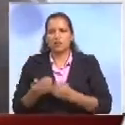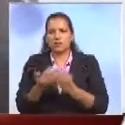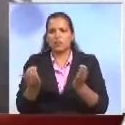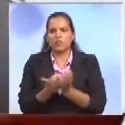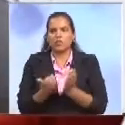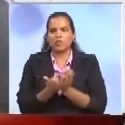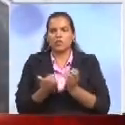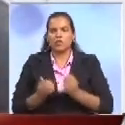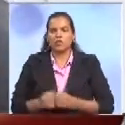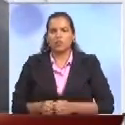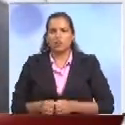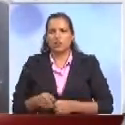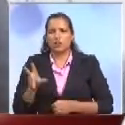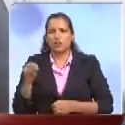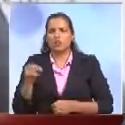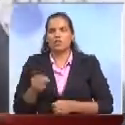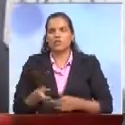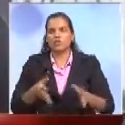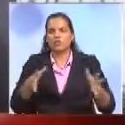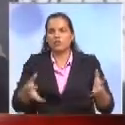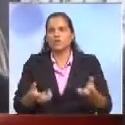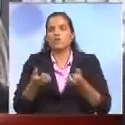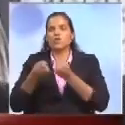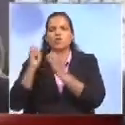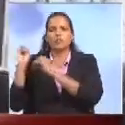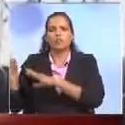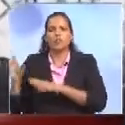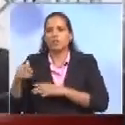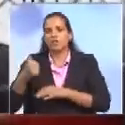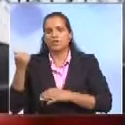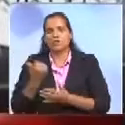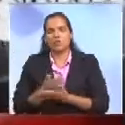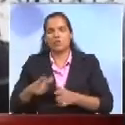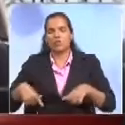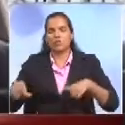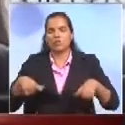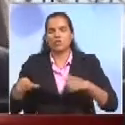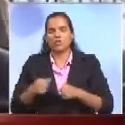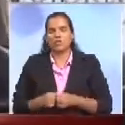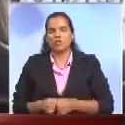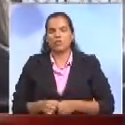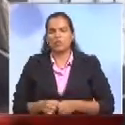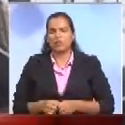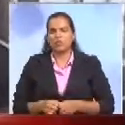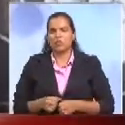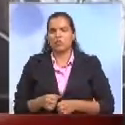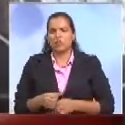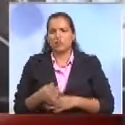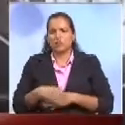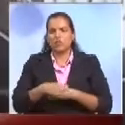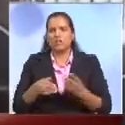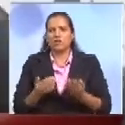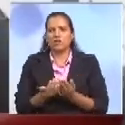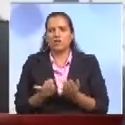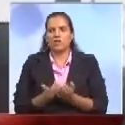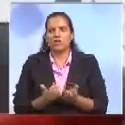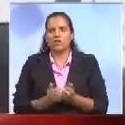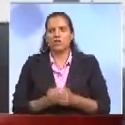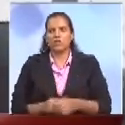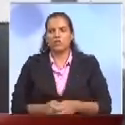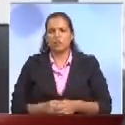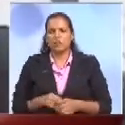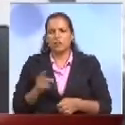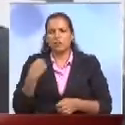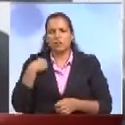basura, y no lo retiran del lugar, ni siquiera buscan otro lugar para llevar esa basura. A él no le